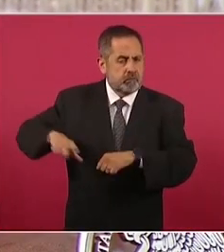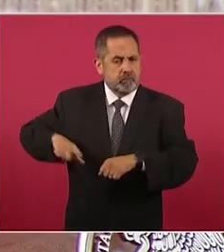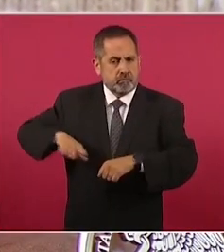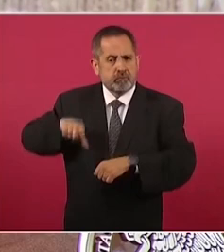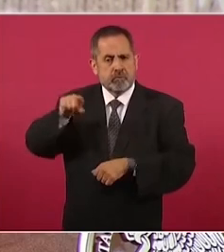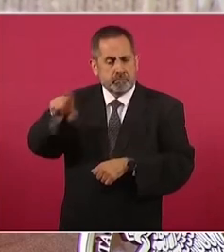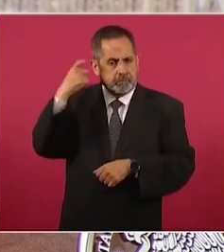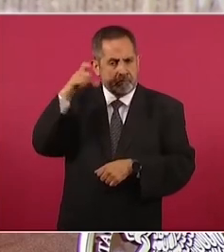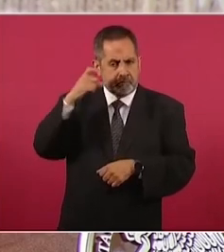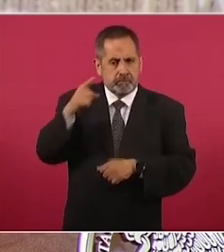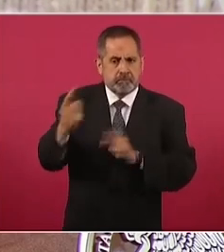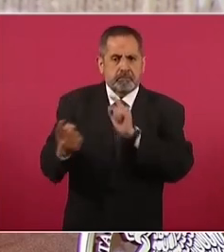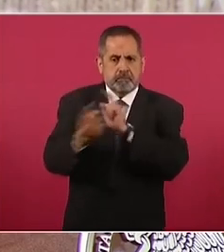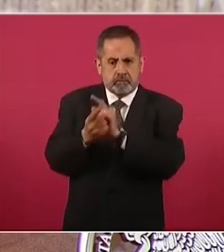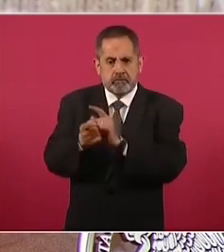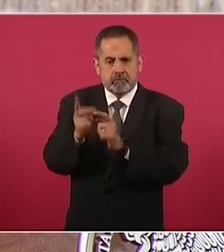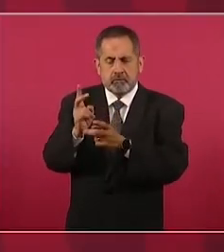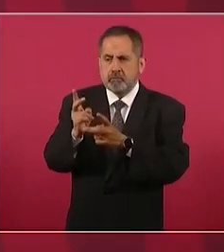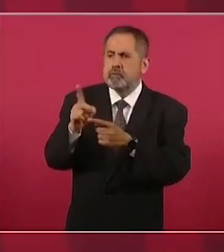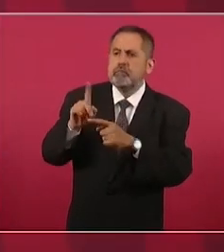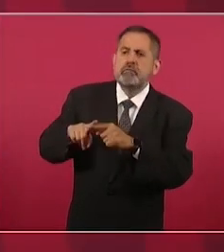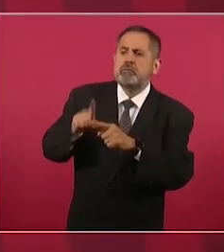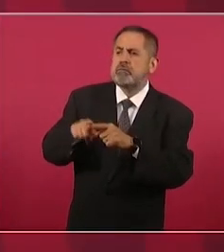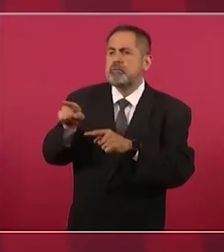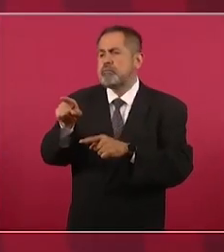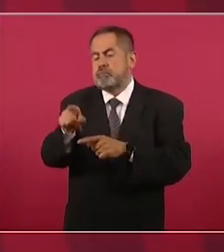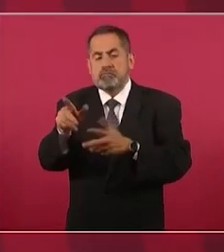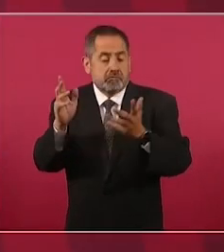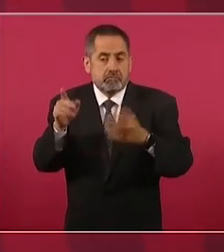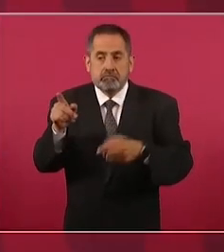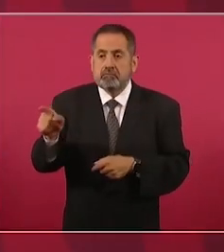gobierno, con quien corresponda, si es